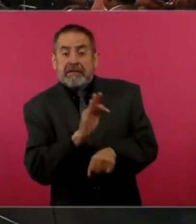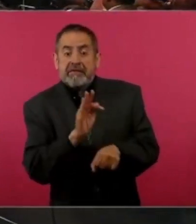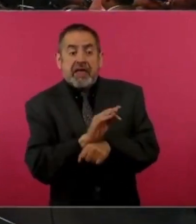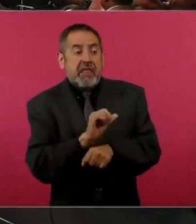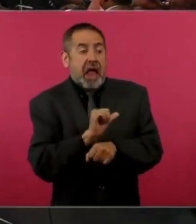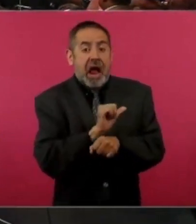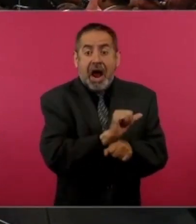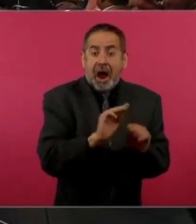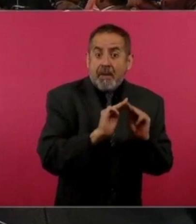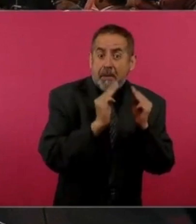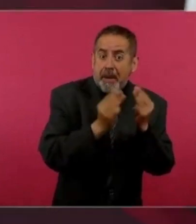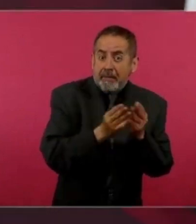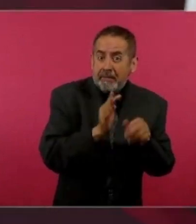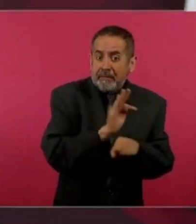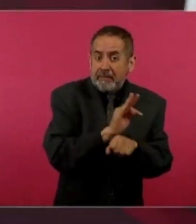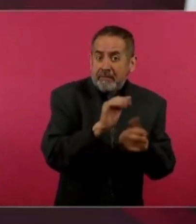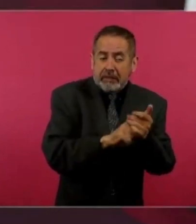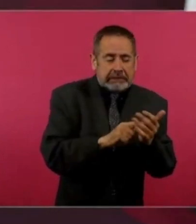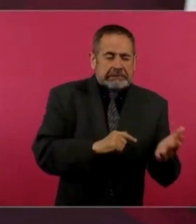a delincuentes.